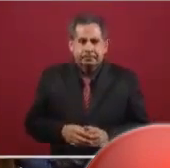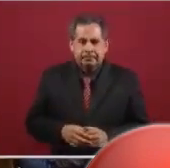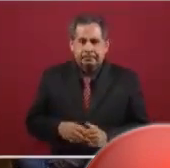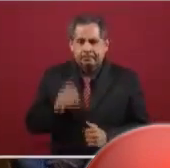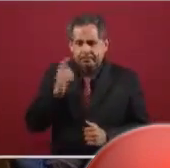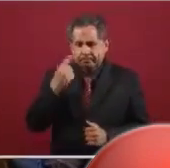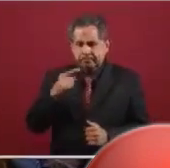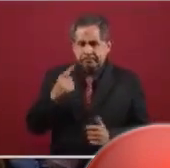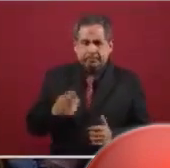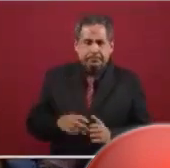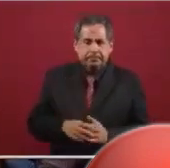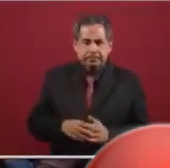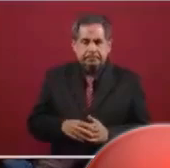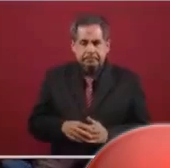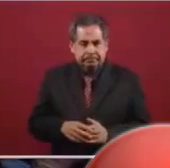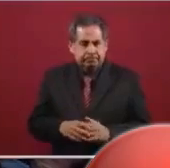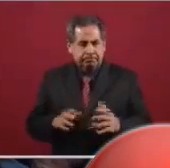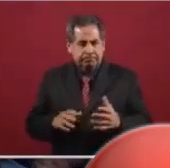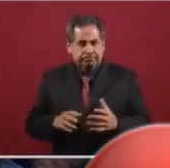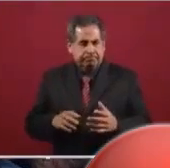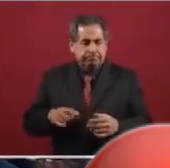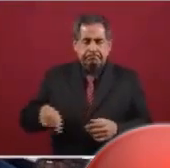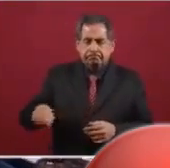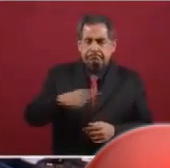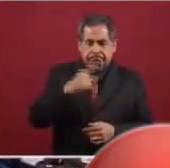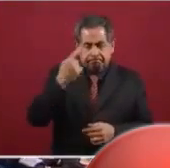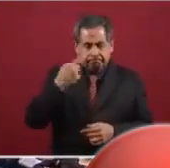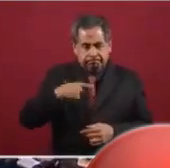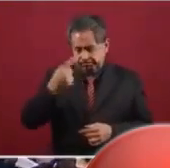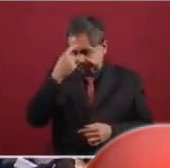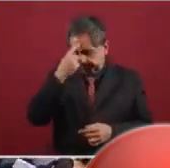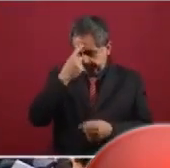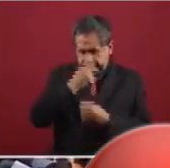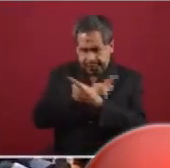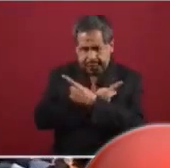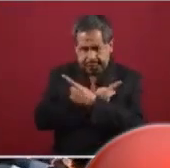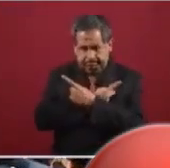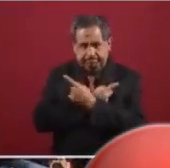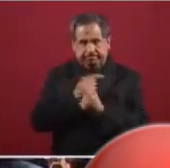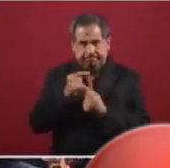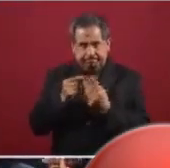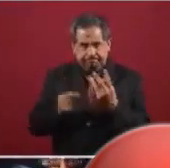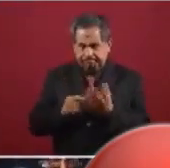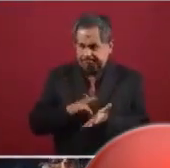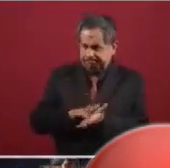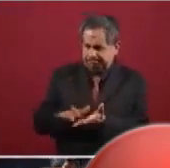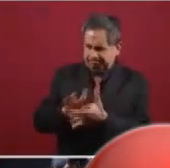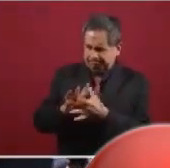que se fortalezcan valores, los explica de manera sencilla,